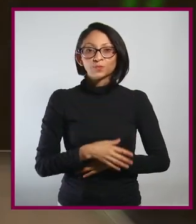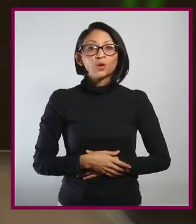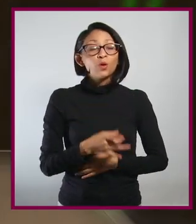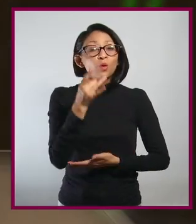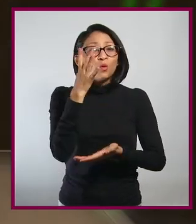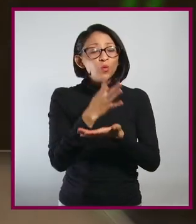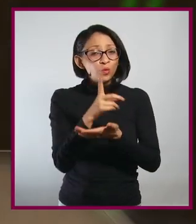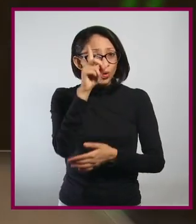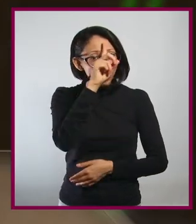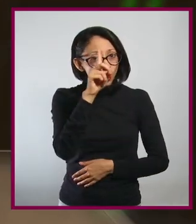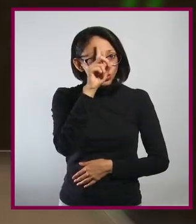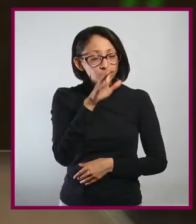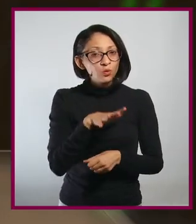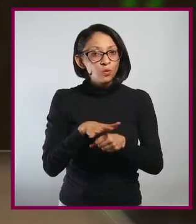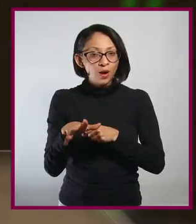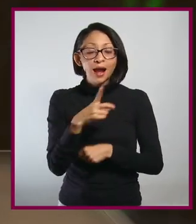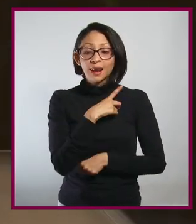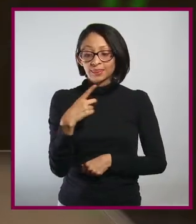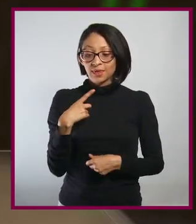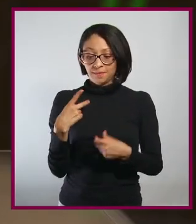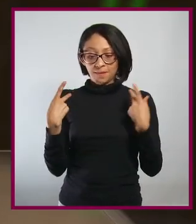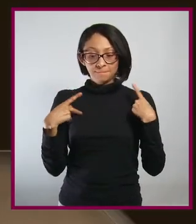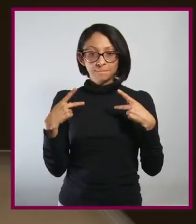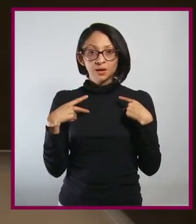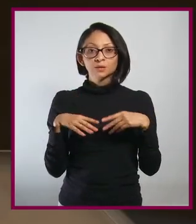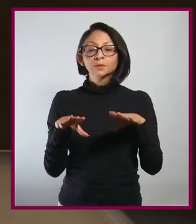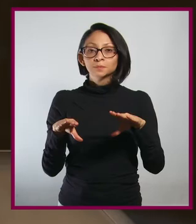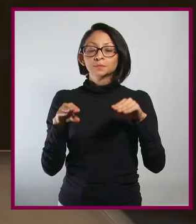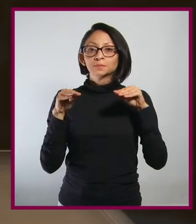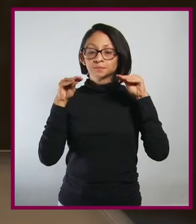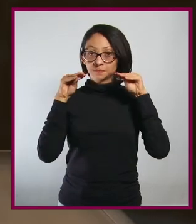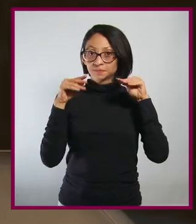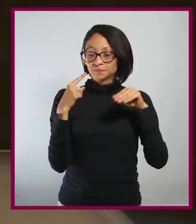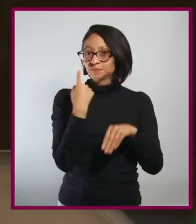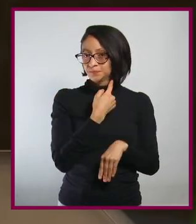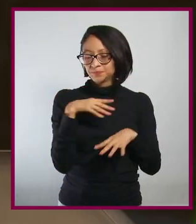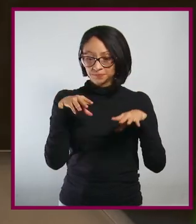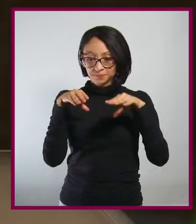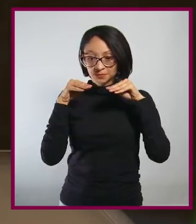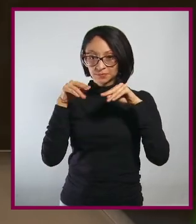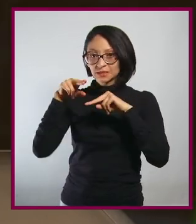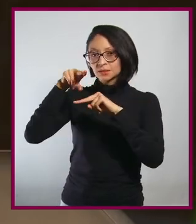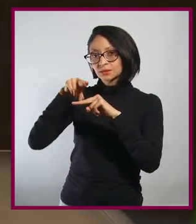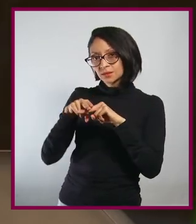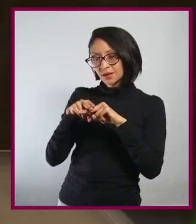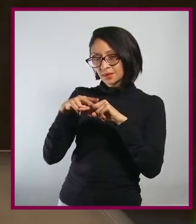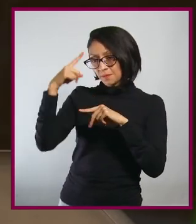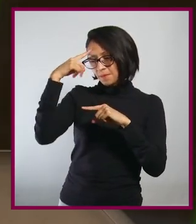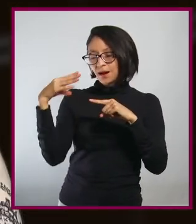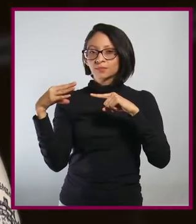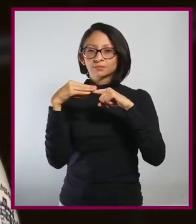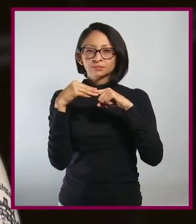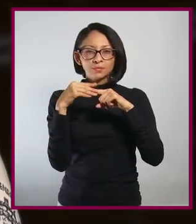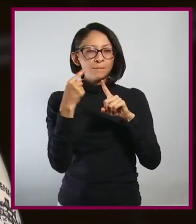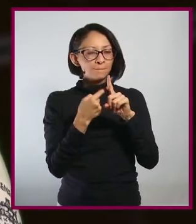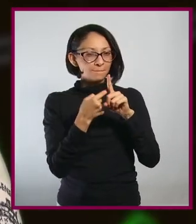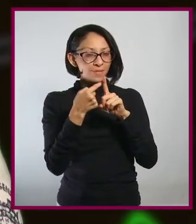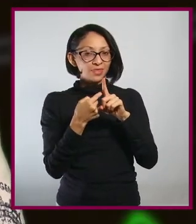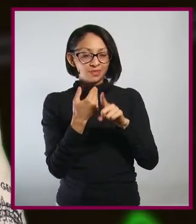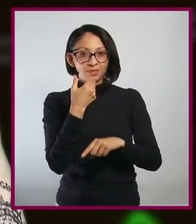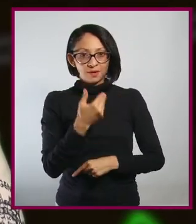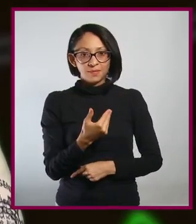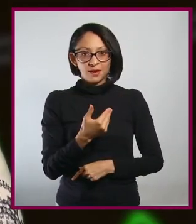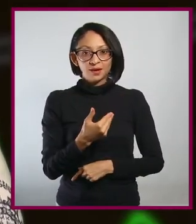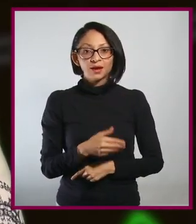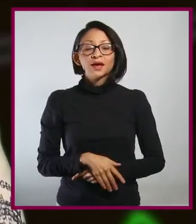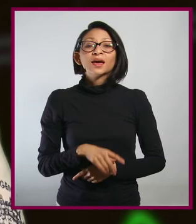La única sugerencia al usarlo es que la persona esté en reposo y en silencio durante varios minutos antes de usar la oximetría. Para una medición